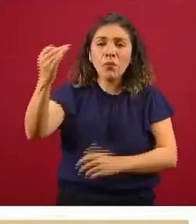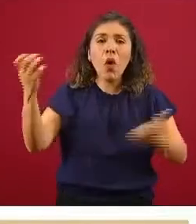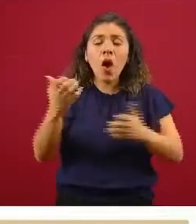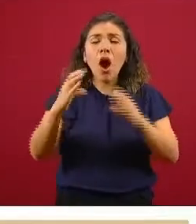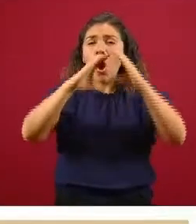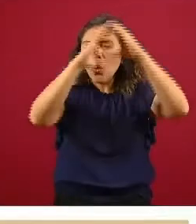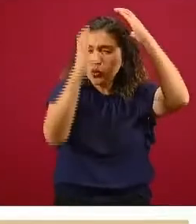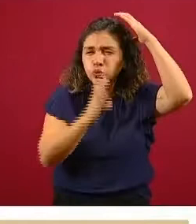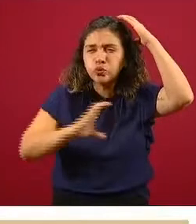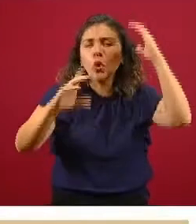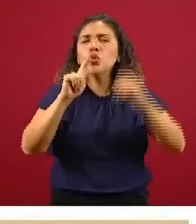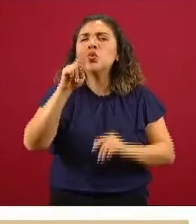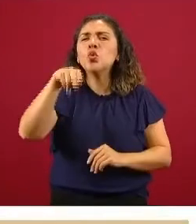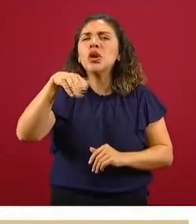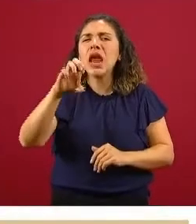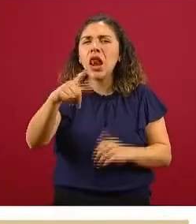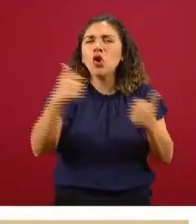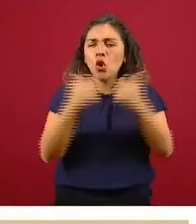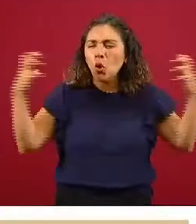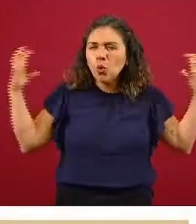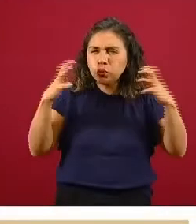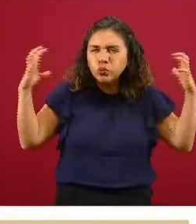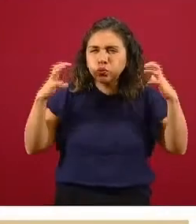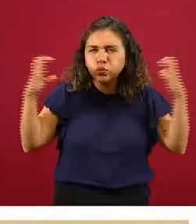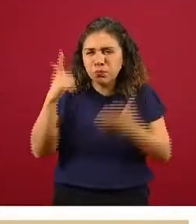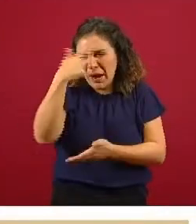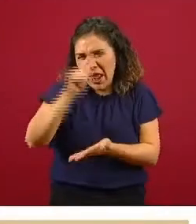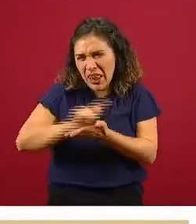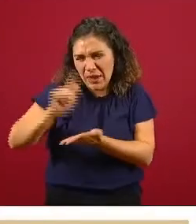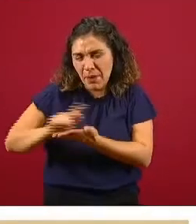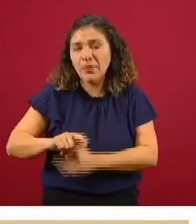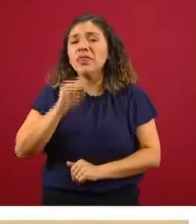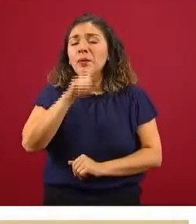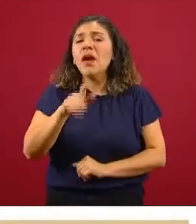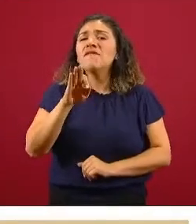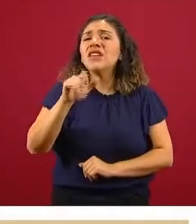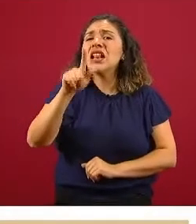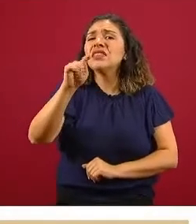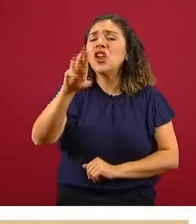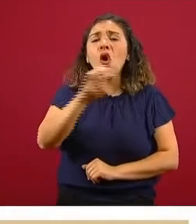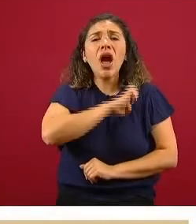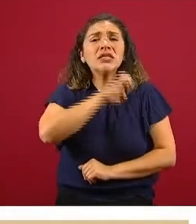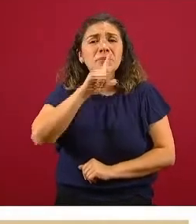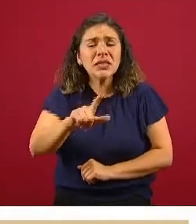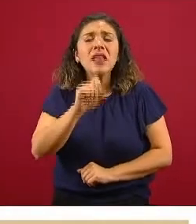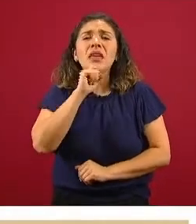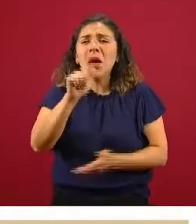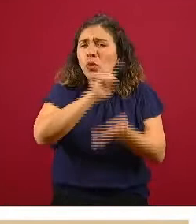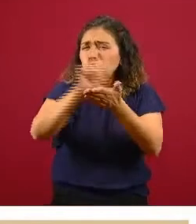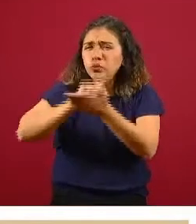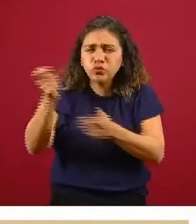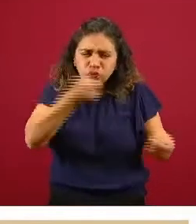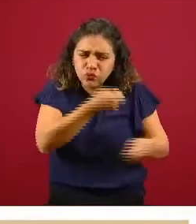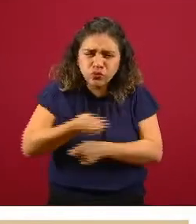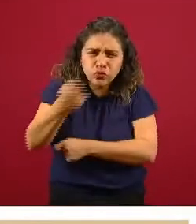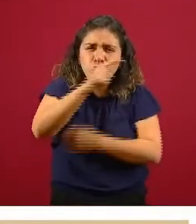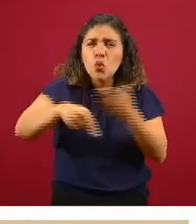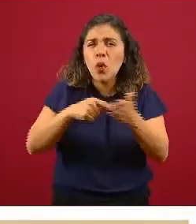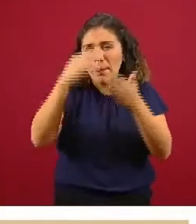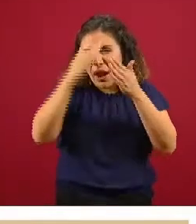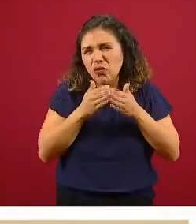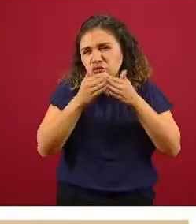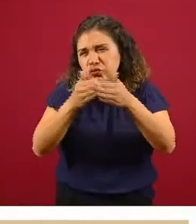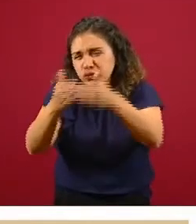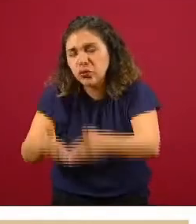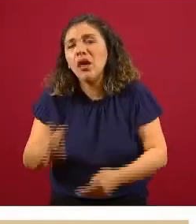hicieron túneles sanitizantes con cuaternario de amonio, se hicieron filtros especiales, se hicieron sanitizaciones en los lugares de embarque,